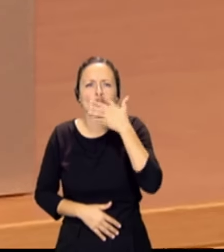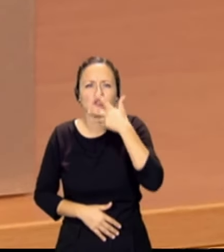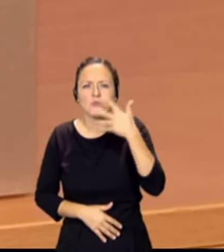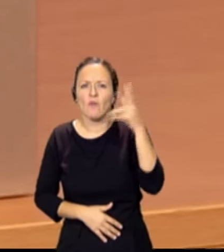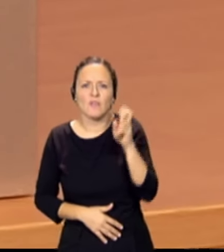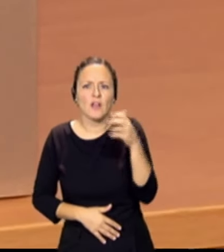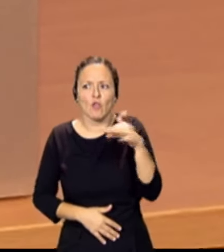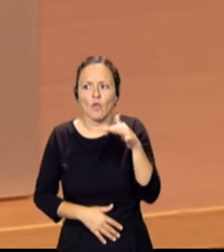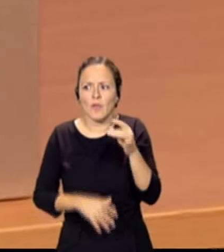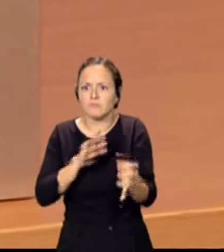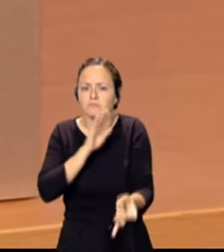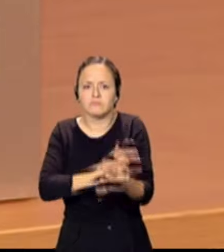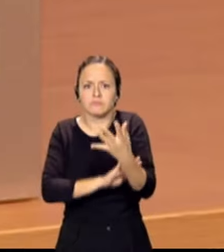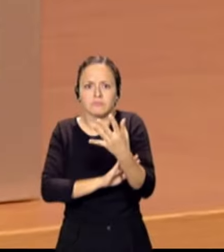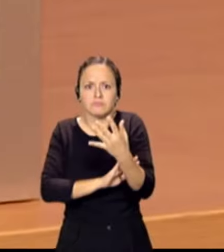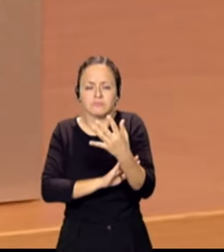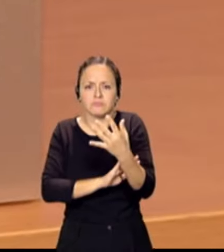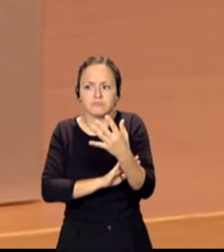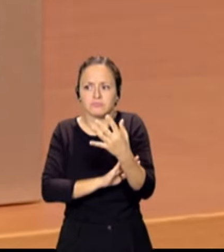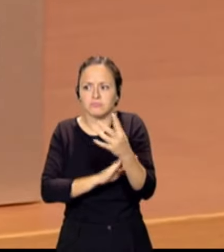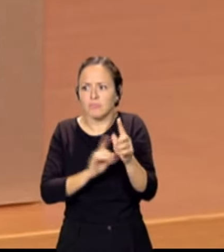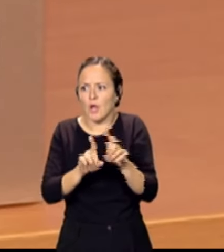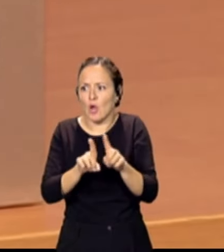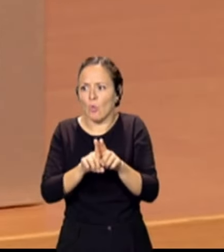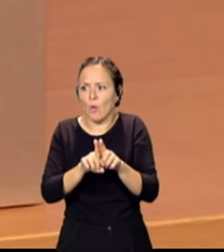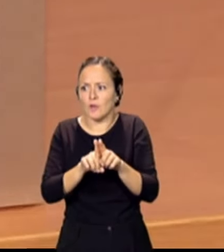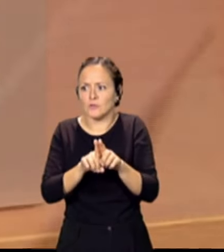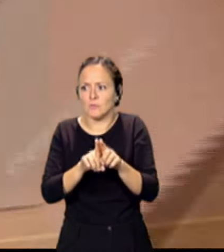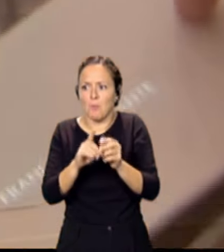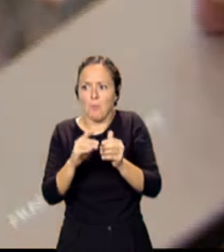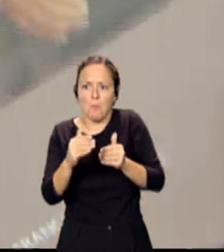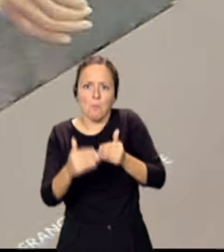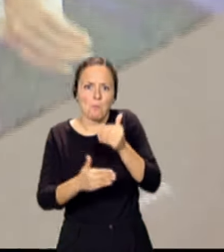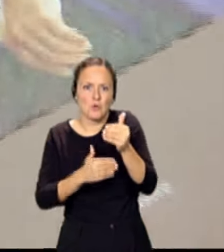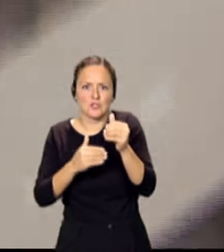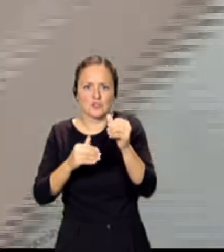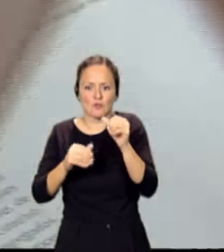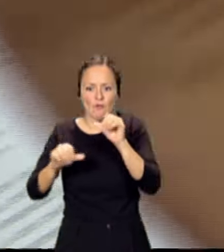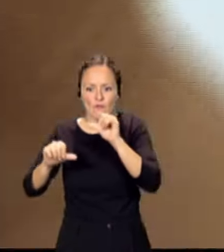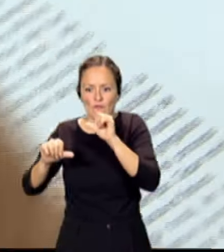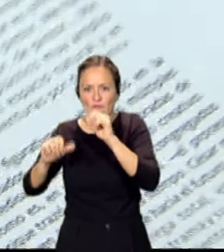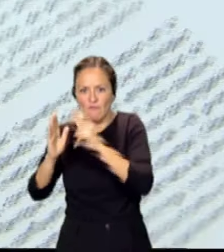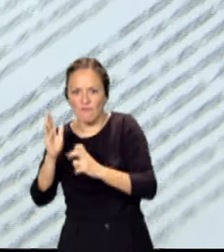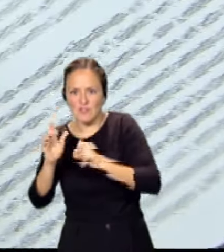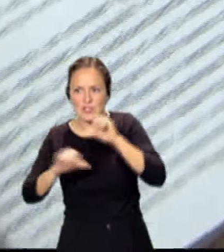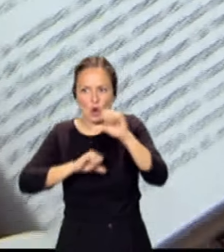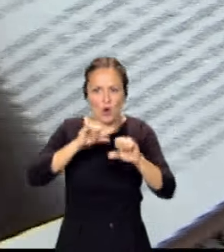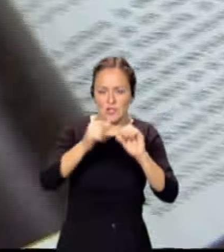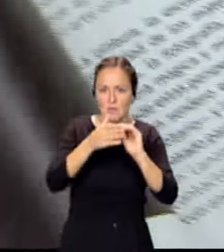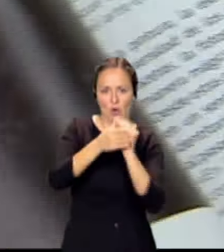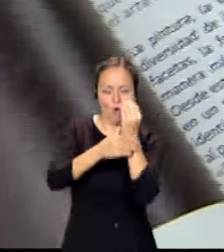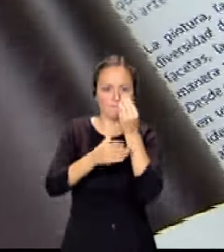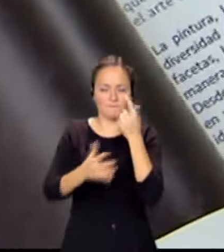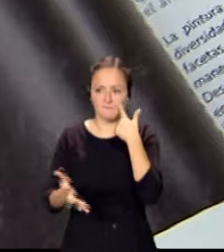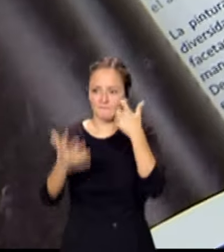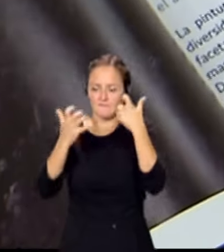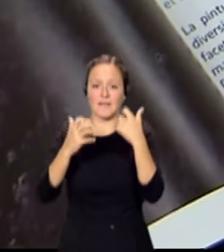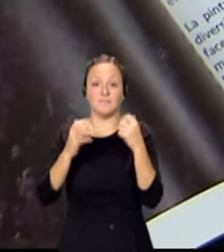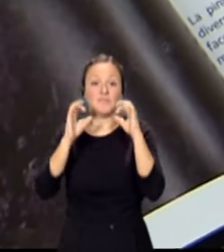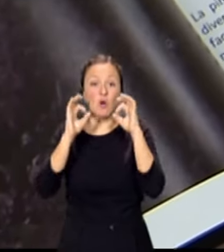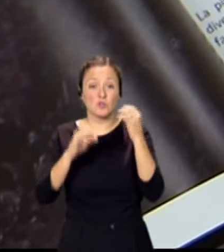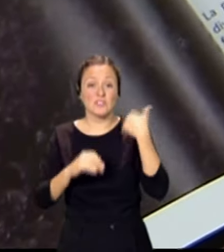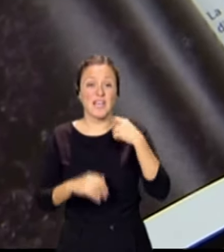inventar semejante proceso fisicoquímico impresionante cuando se cumplen